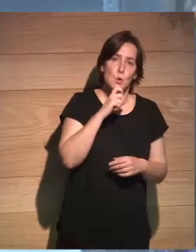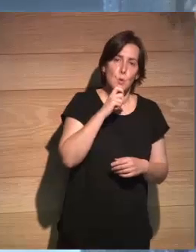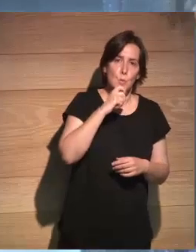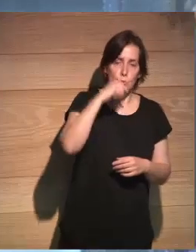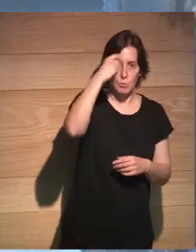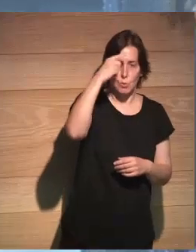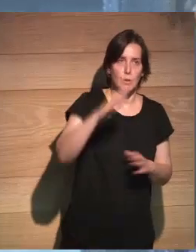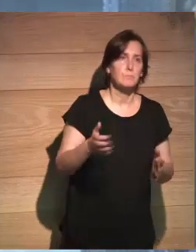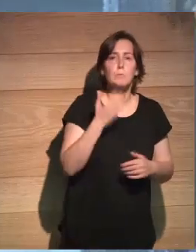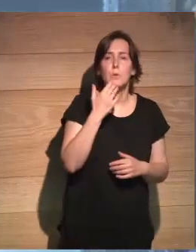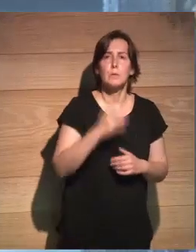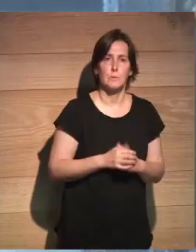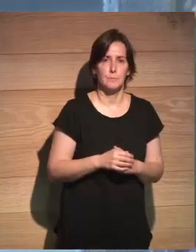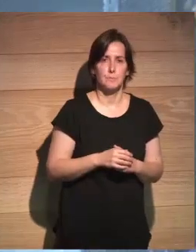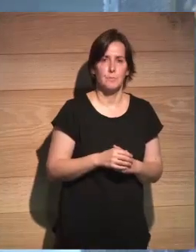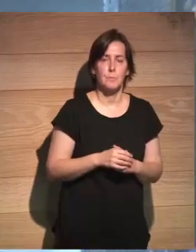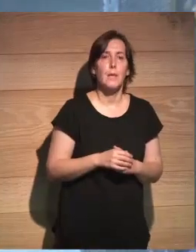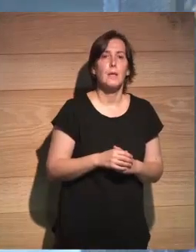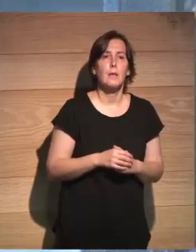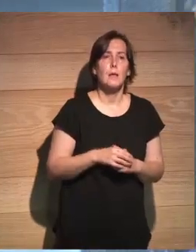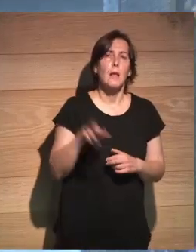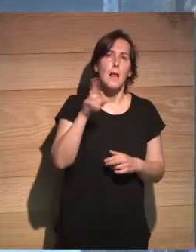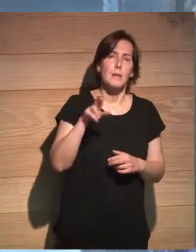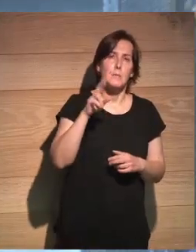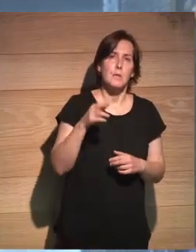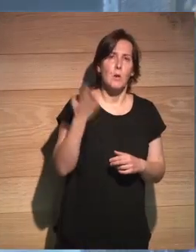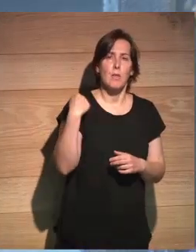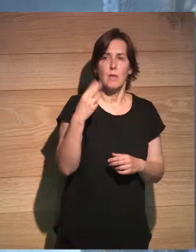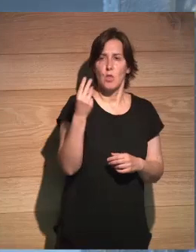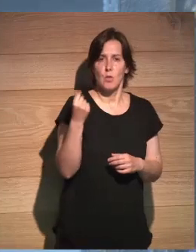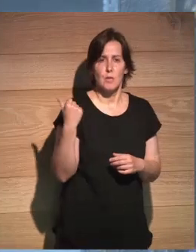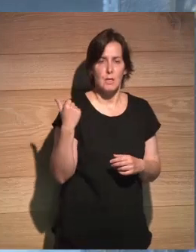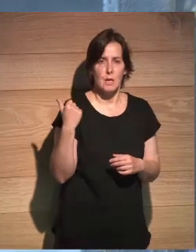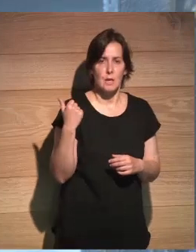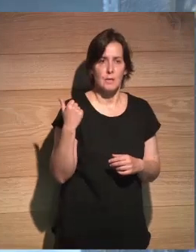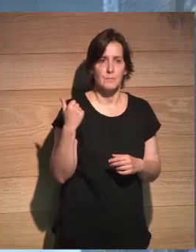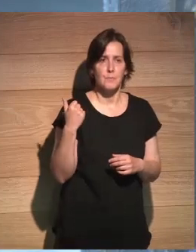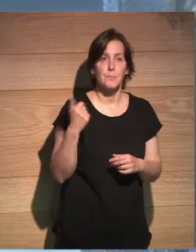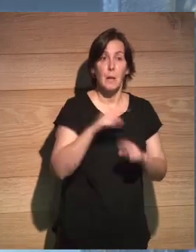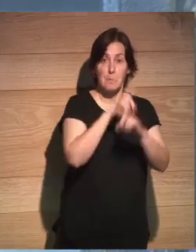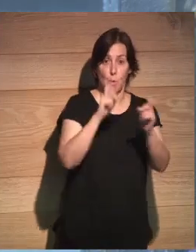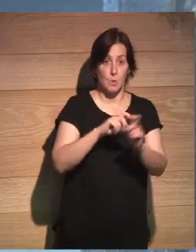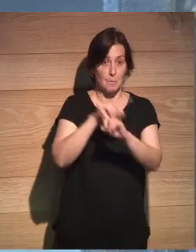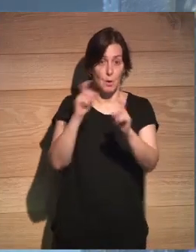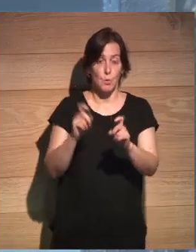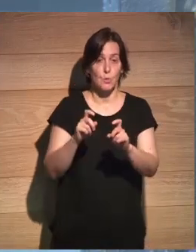Por ejemplo, esto me recuerda a, repasando hace un par de días las preguntas de la encuesta de FECIT,